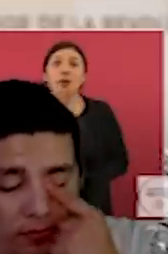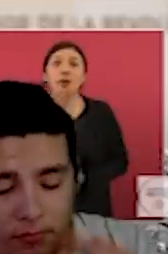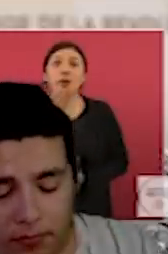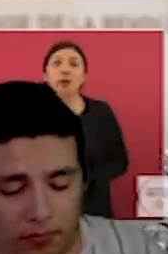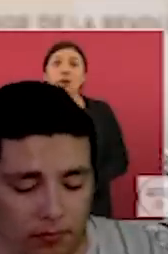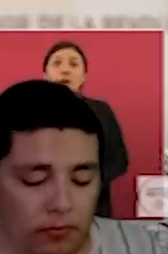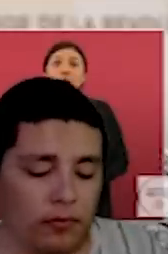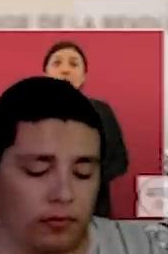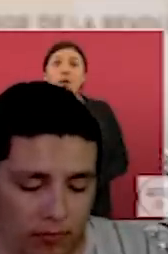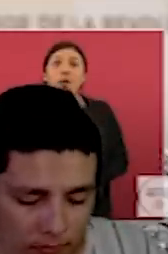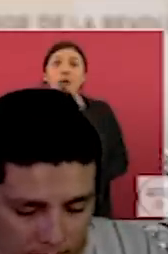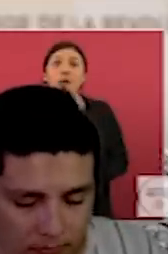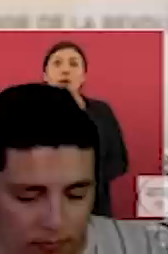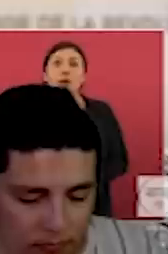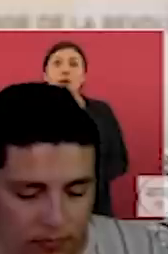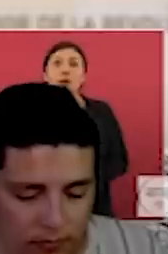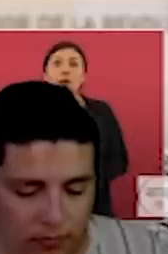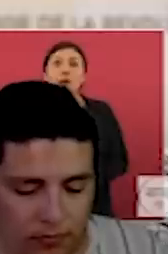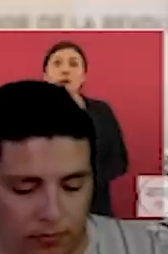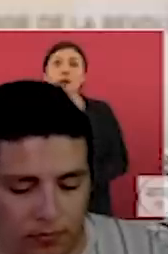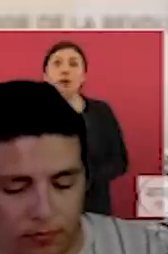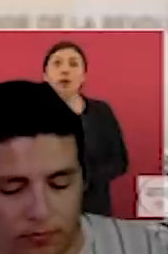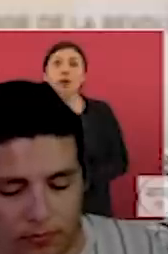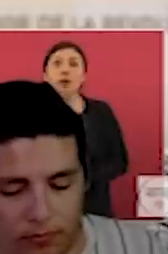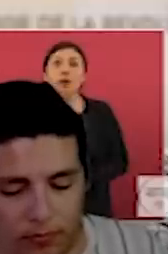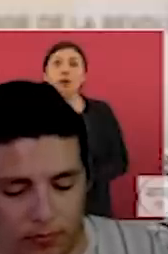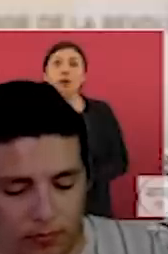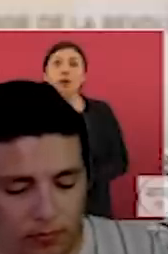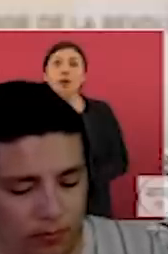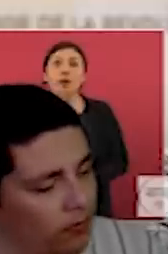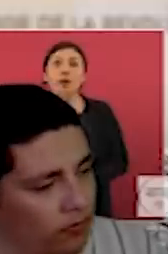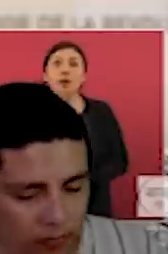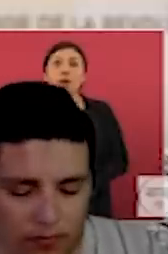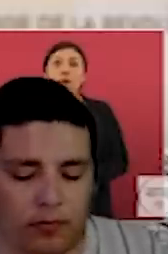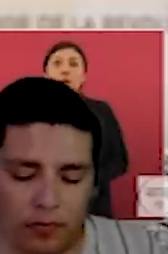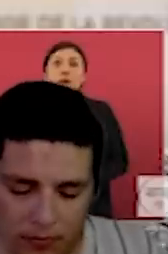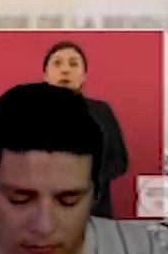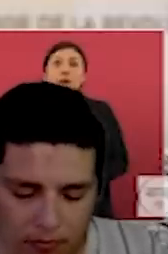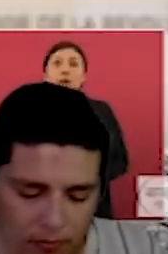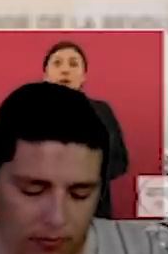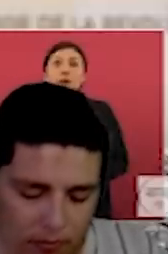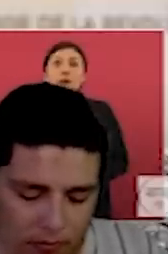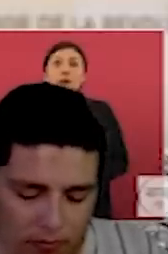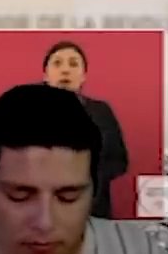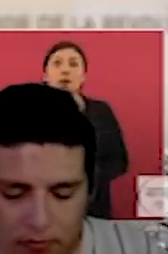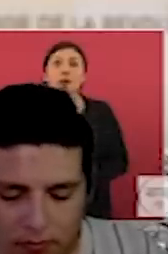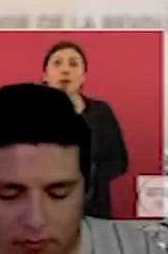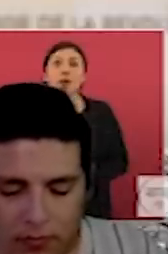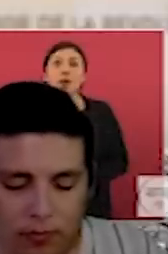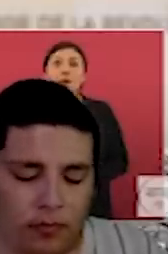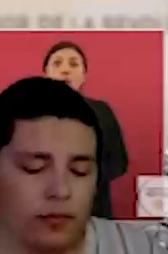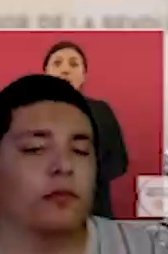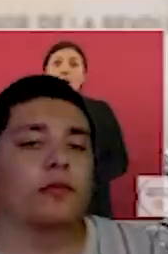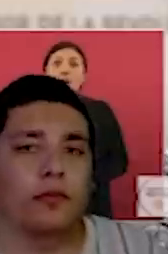valer nuestros derechos. Y él dice que ese voto vale lo mismo, lo cual todos estamos conscientes de que vale lo mismo de un